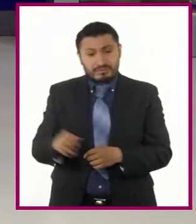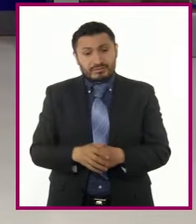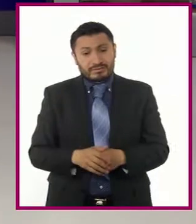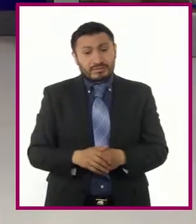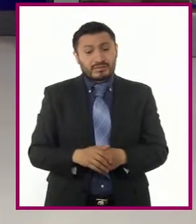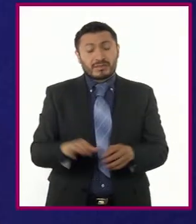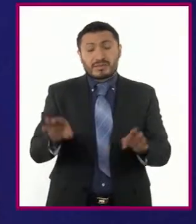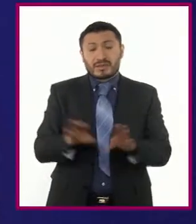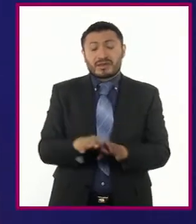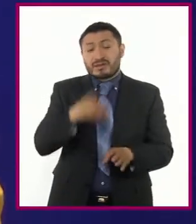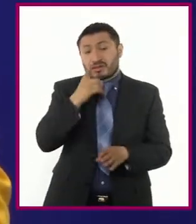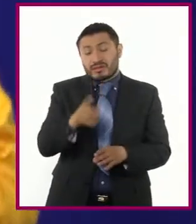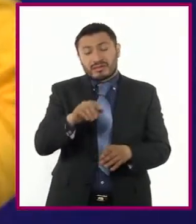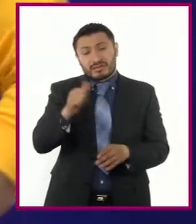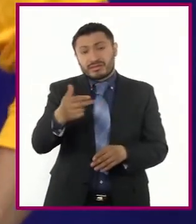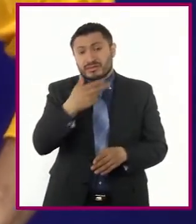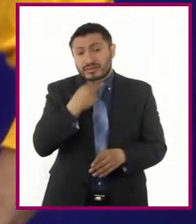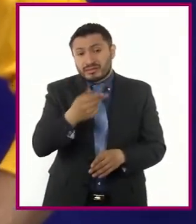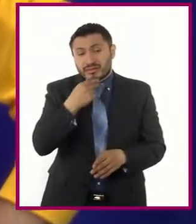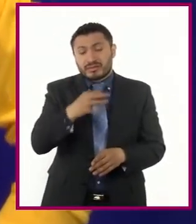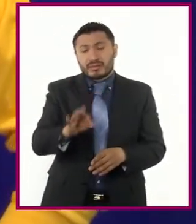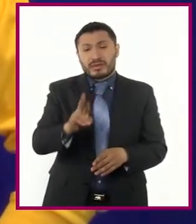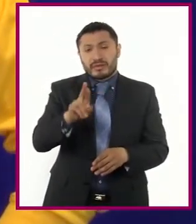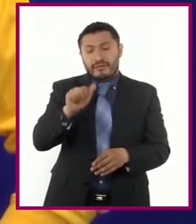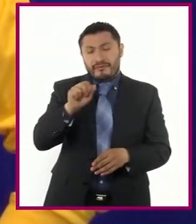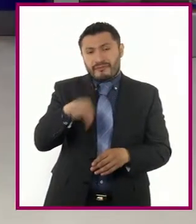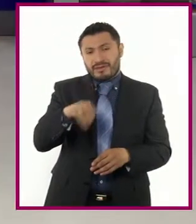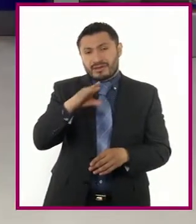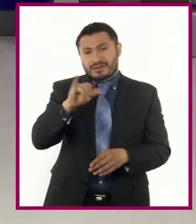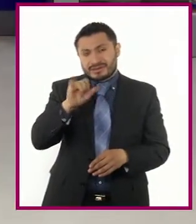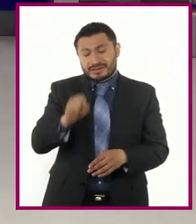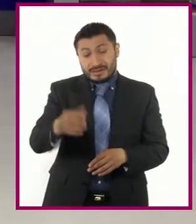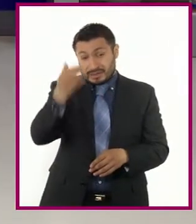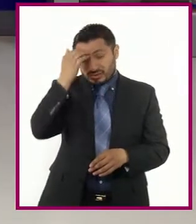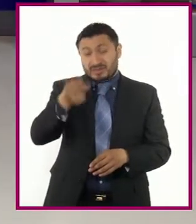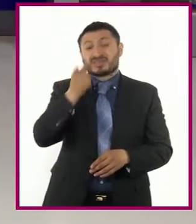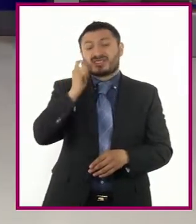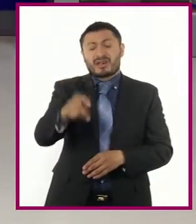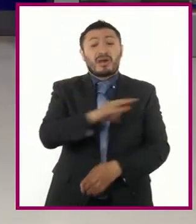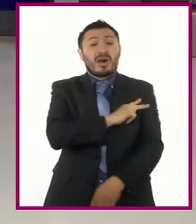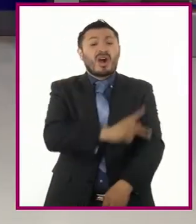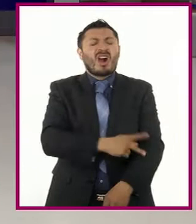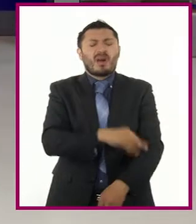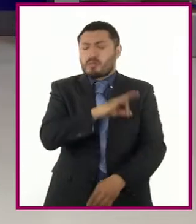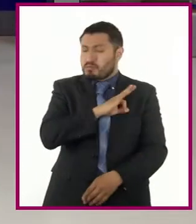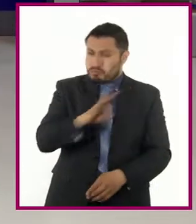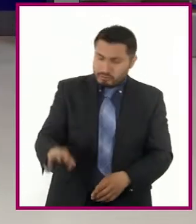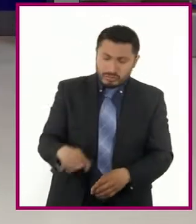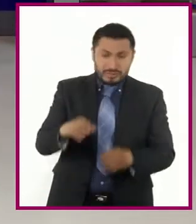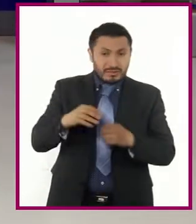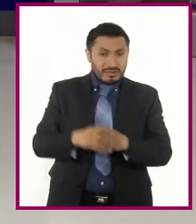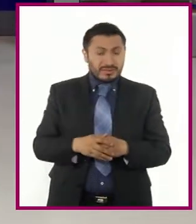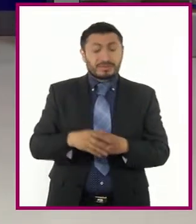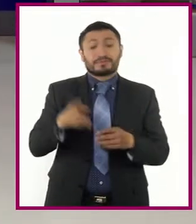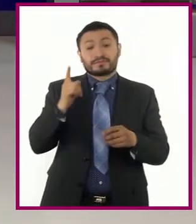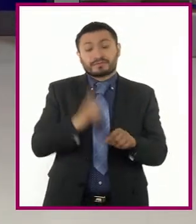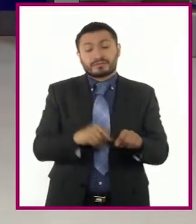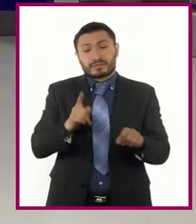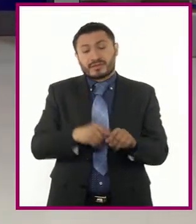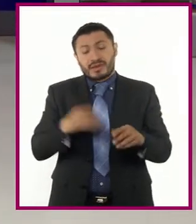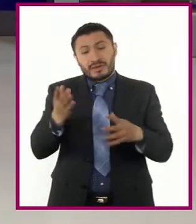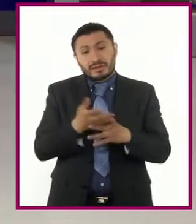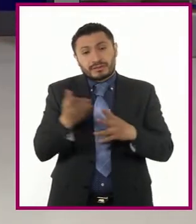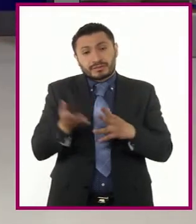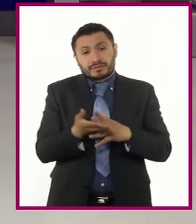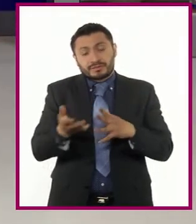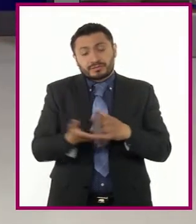lo dijo Francis Bacon, el conocimiento es poder. La separación de los colores en esta